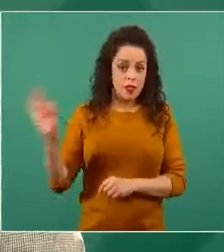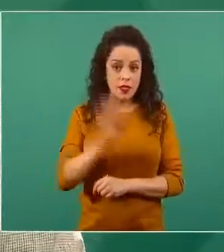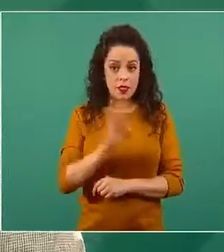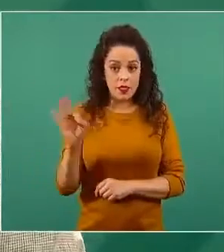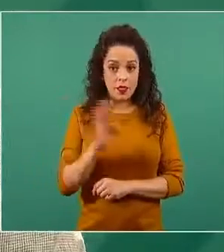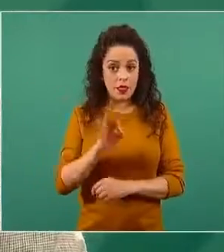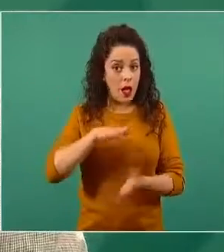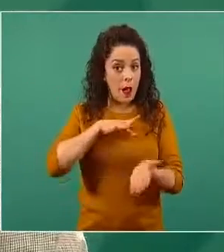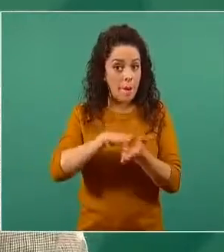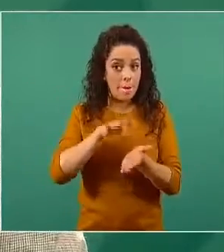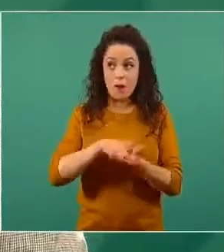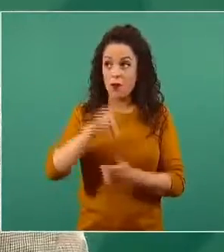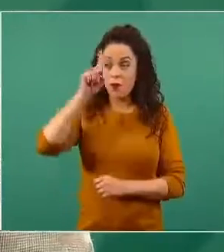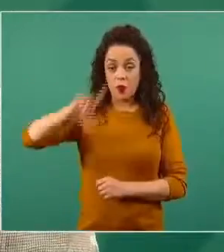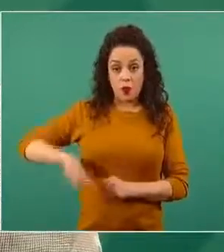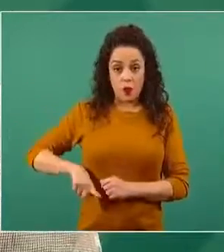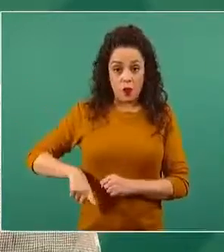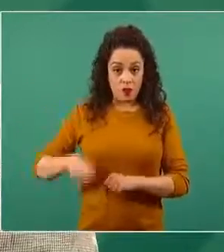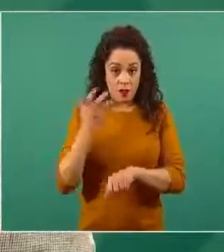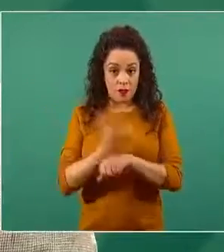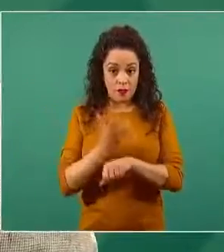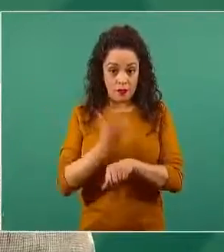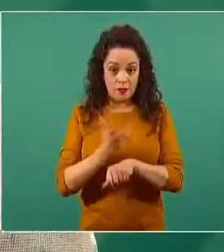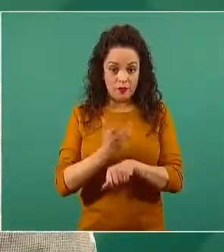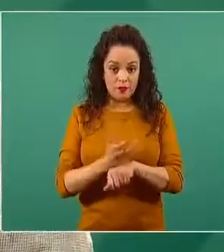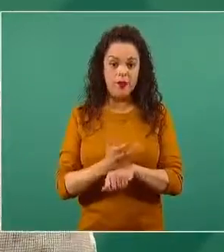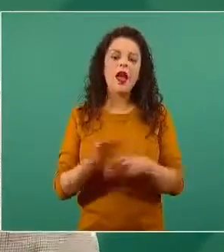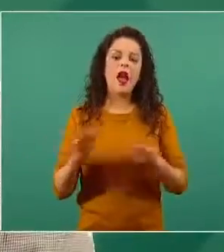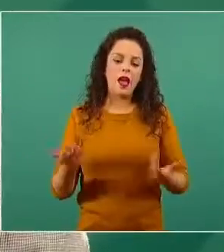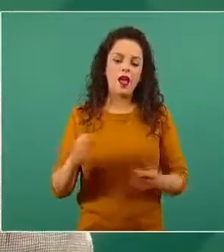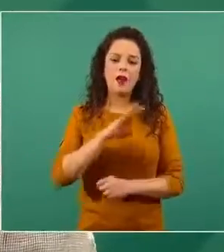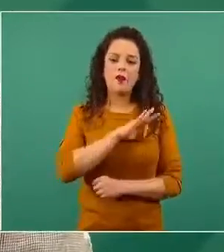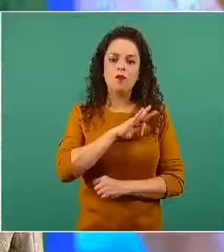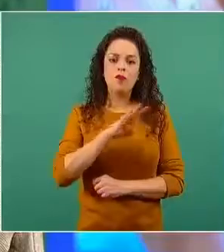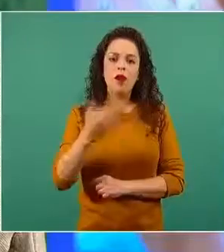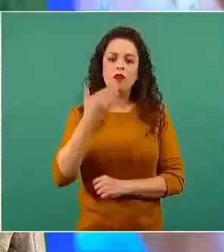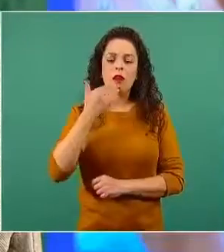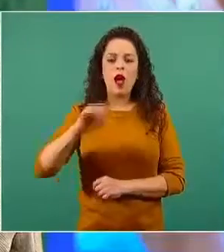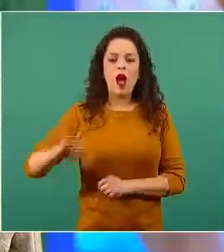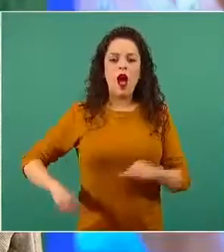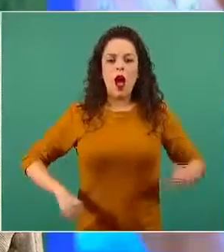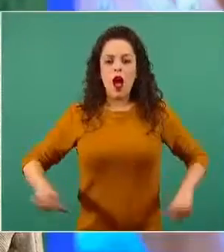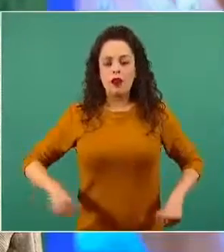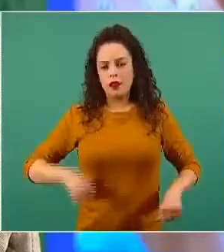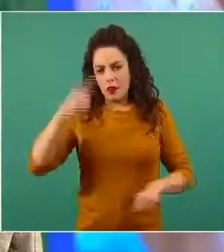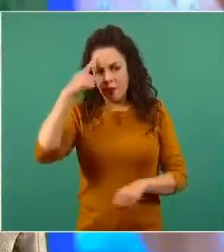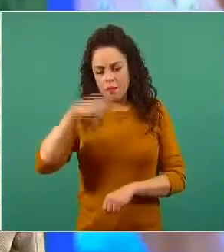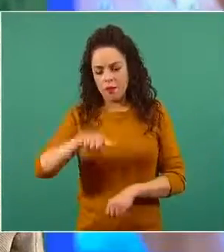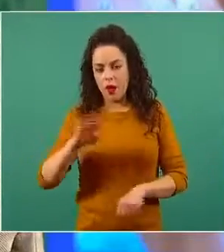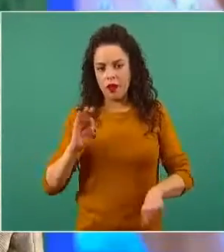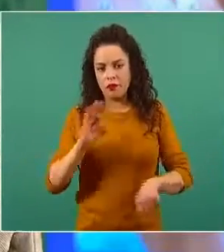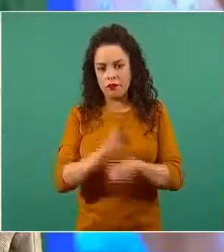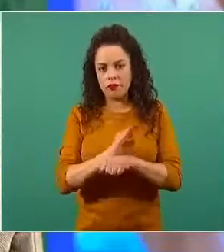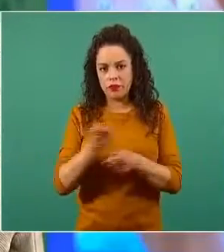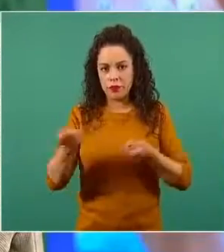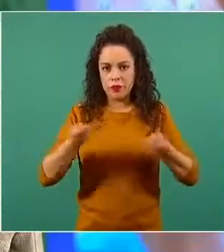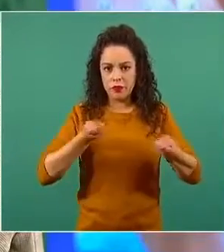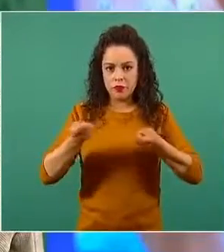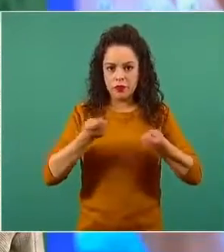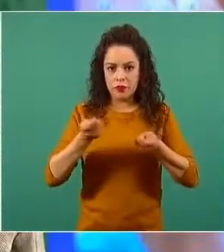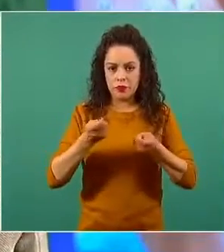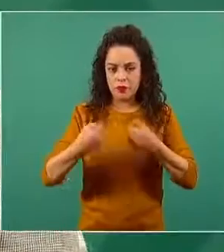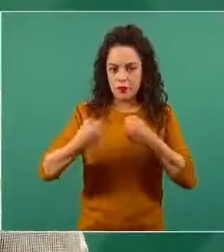de un apoyo del gobierno de Estados Unidos, podemos sincronizar actividades de prevención y control en ambos lados de la